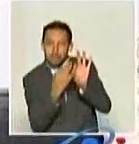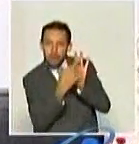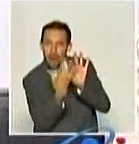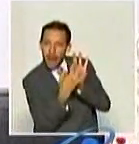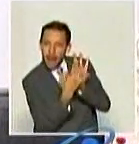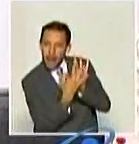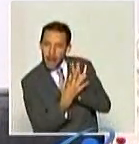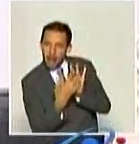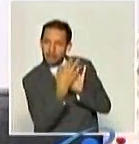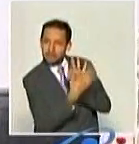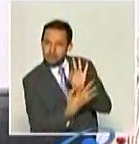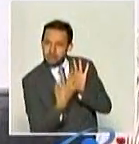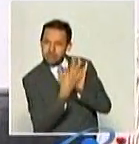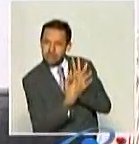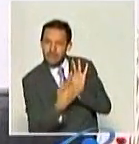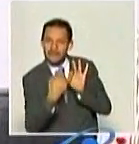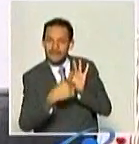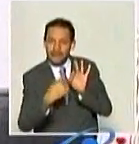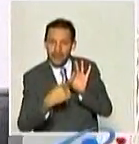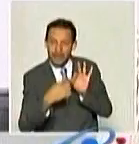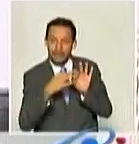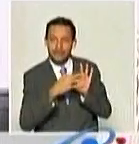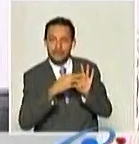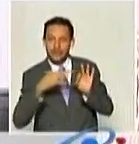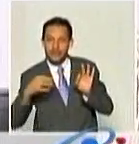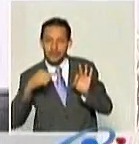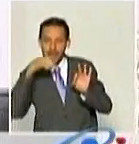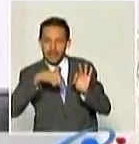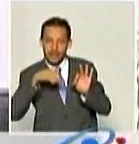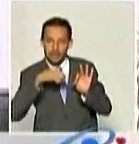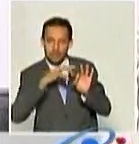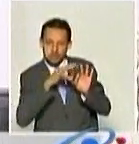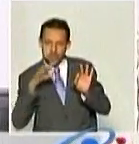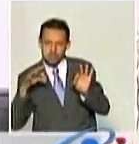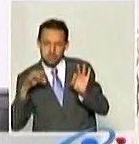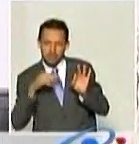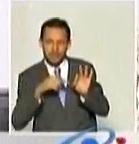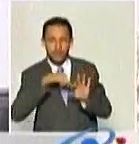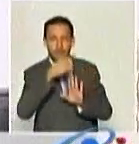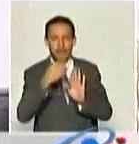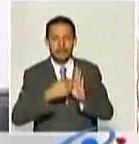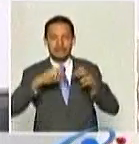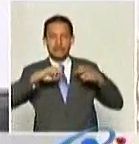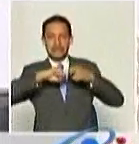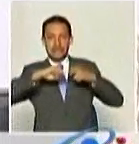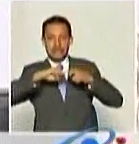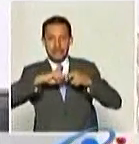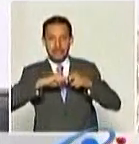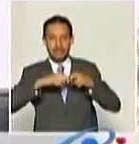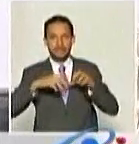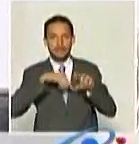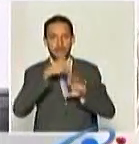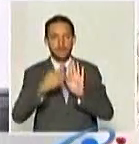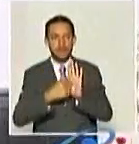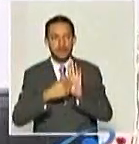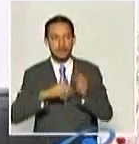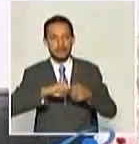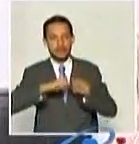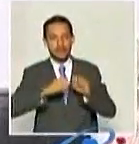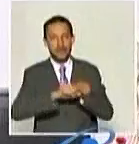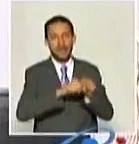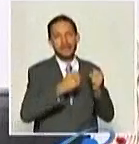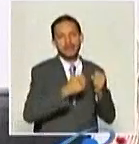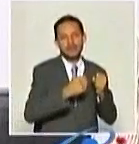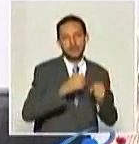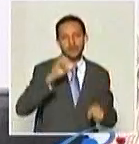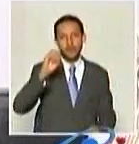parte de oxígeno medicinal, se produce una corriente eléctrica de alto voltaje, lo convierte en ozono. O3, de O2 se pasa